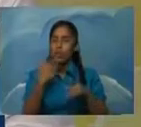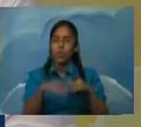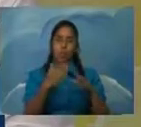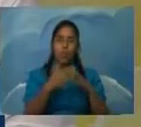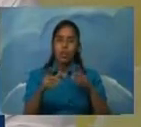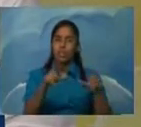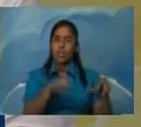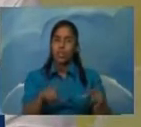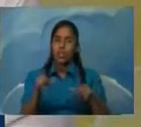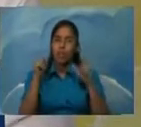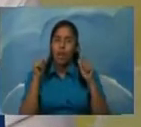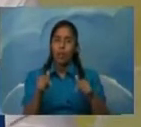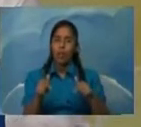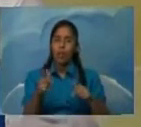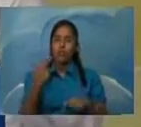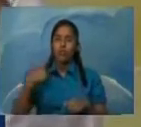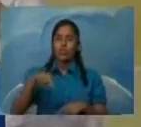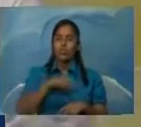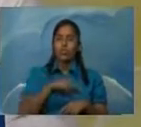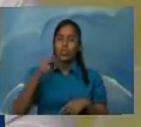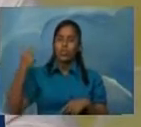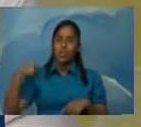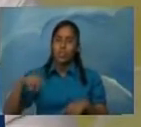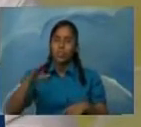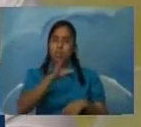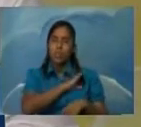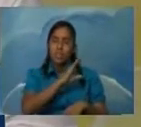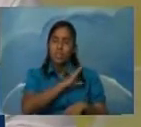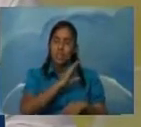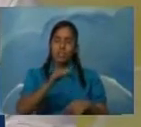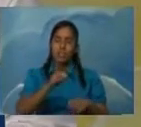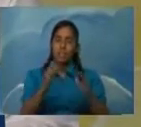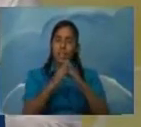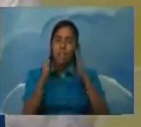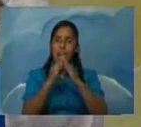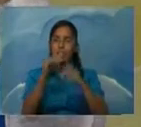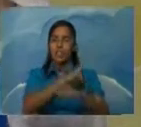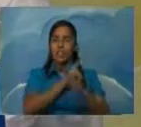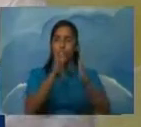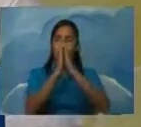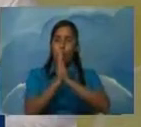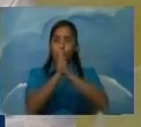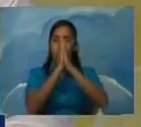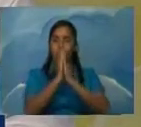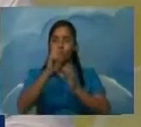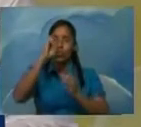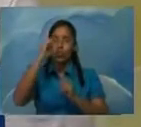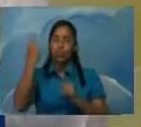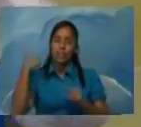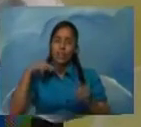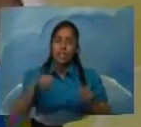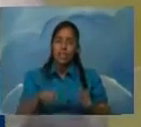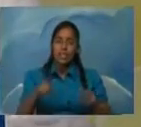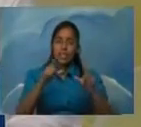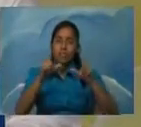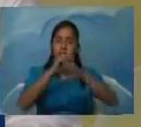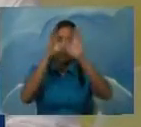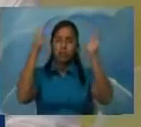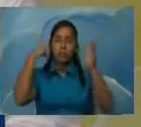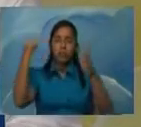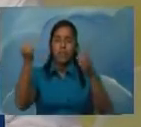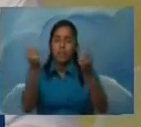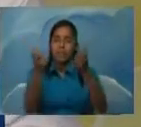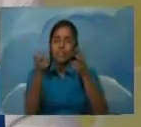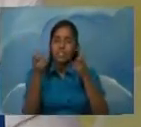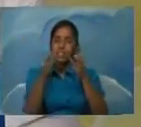lugar. Hoy por hoy nosotros tenemos nuestras casas de oración. Hoy Dios nos tiene aquí en estos matutinos para recibir la palabra de